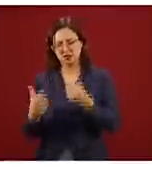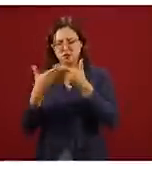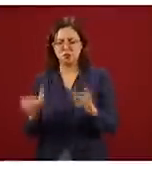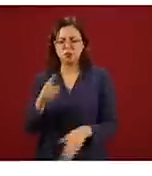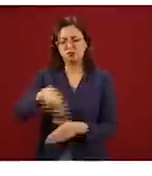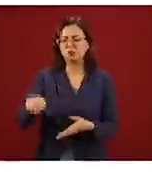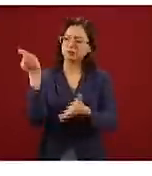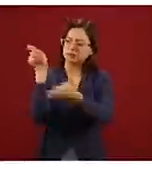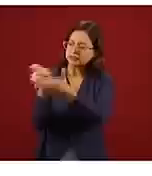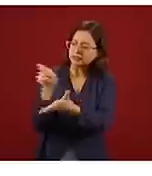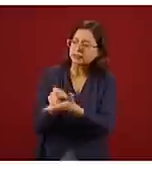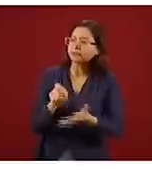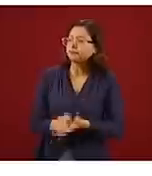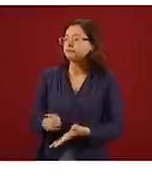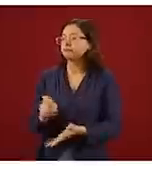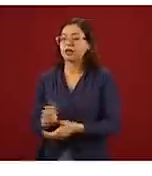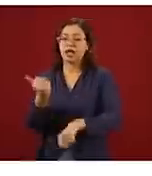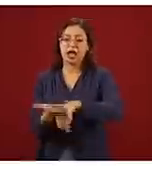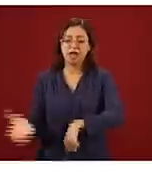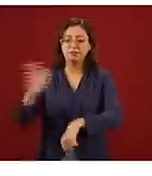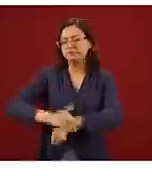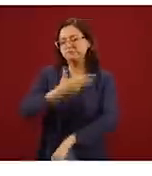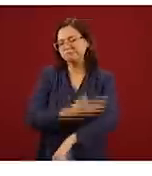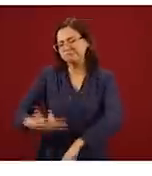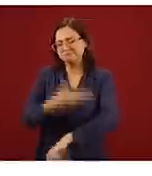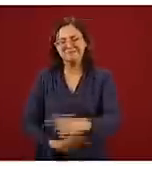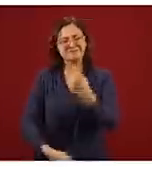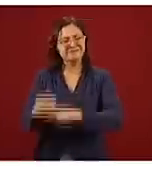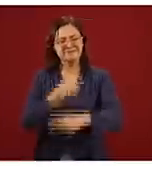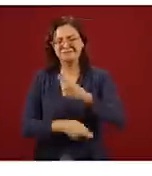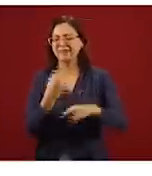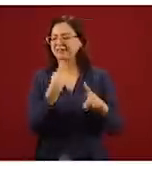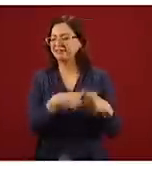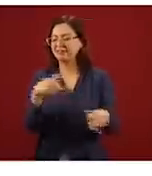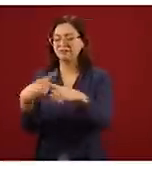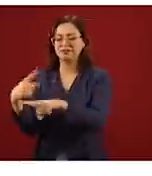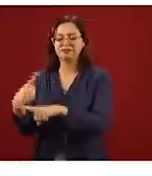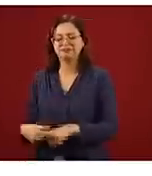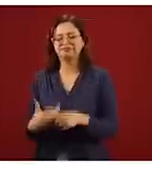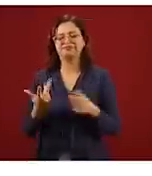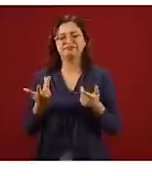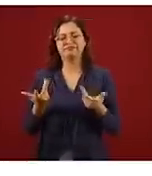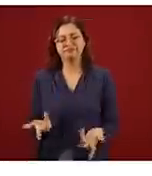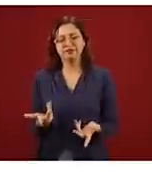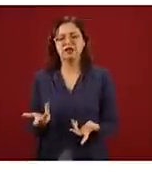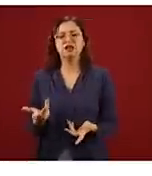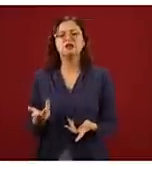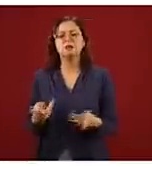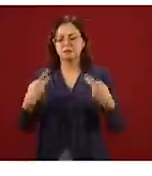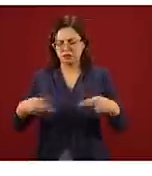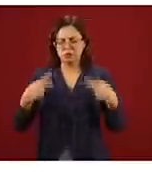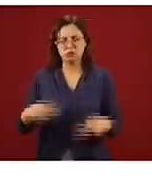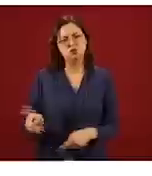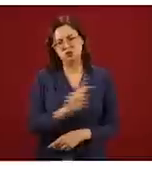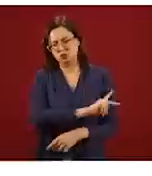afiliadores y de cargos administrativos u operaciones administrativas, y hemos dicho que todo mundo es importante, no